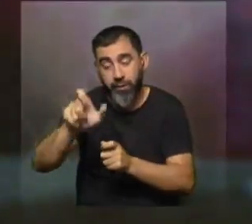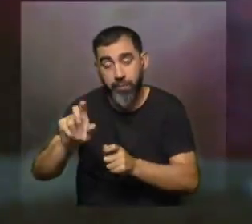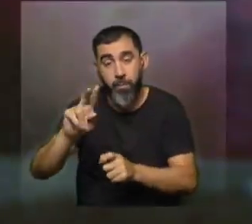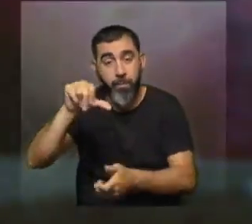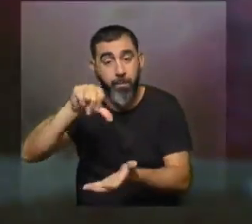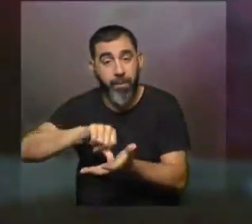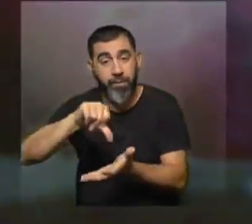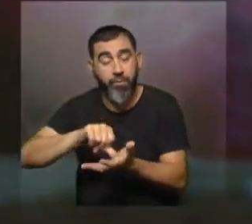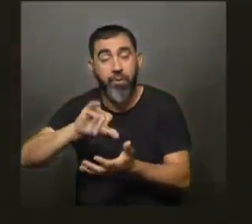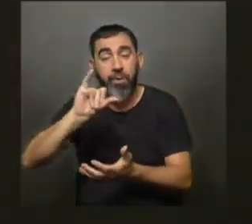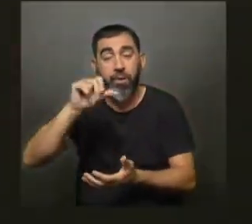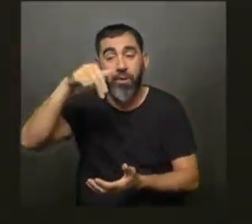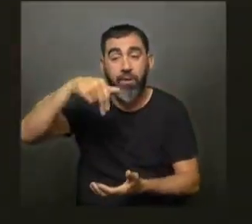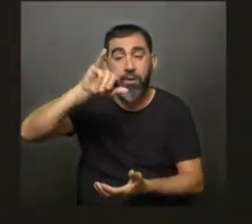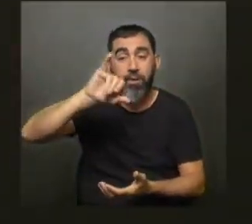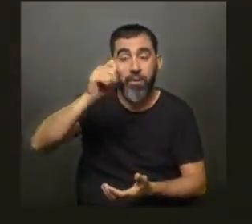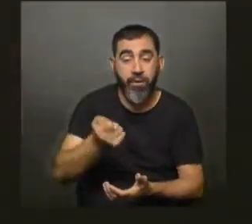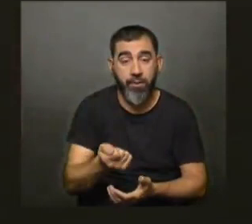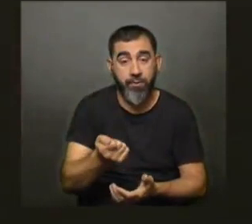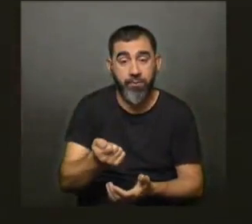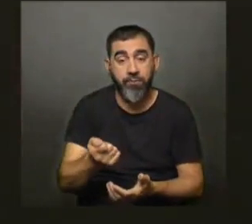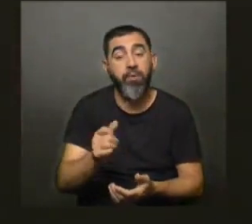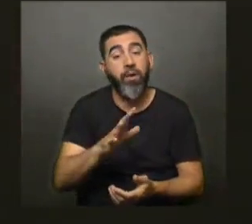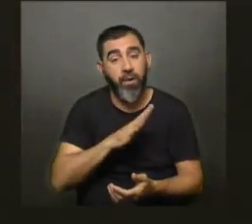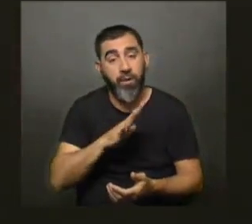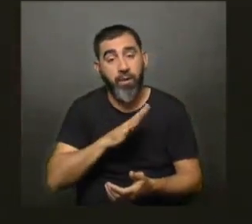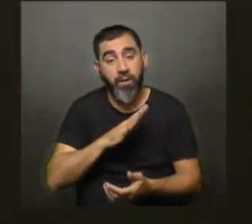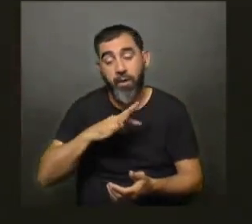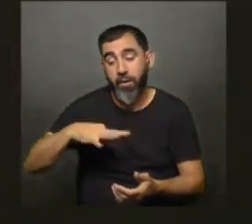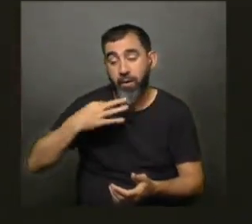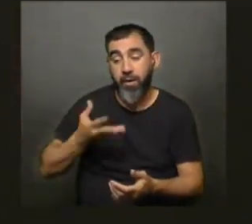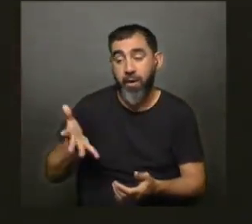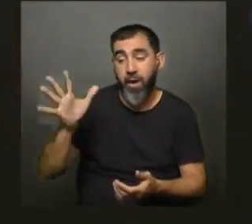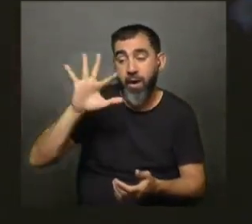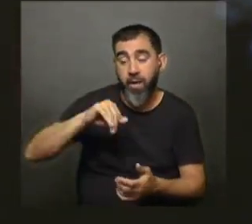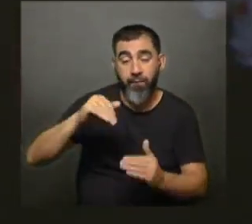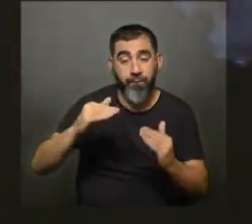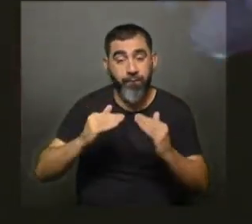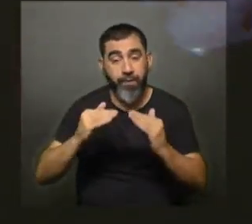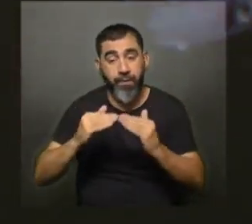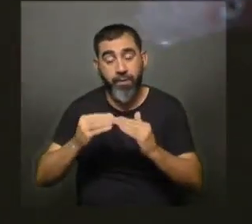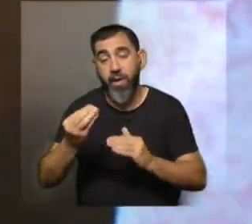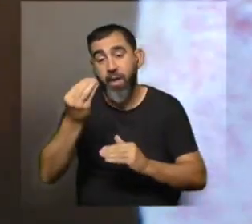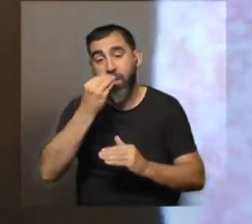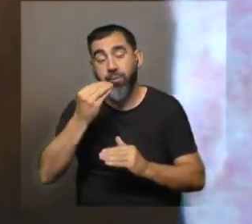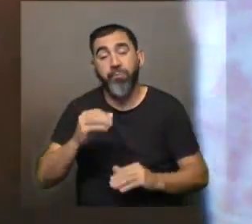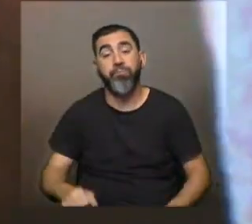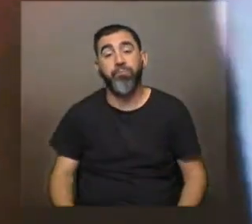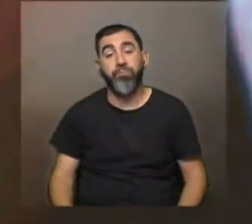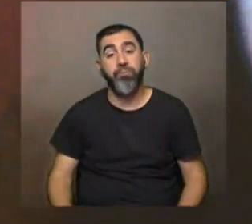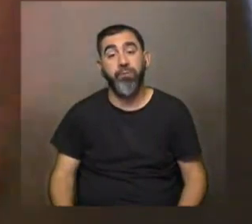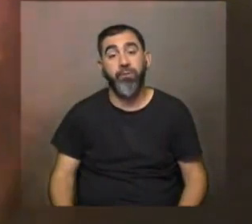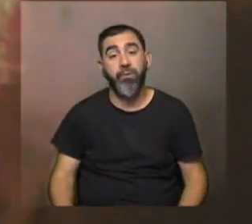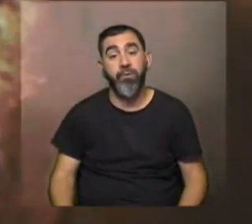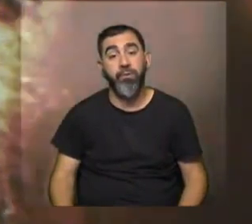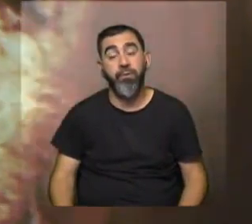en este caso de Inia, nos va llegando a la vida cotidiana, a la mesa, a nuestros hábitos alimenticios. Daniela,